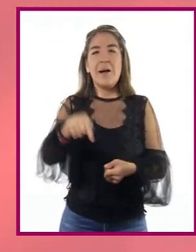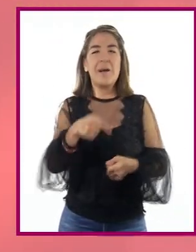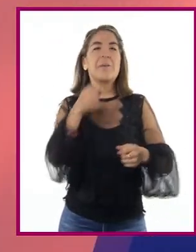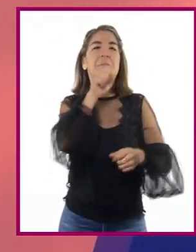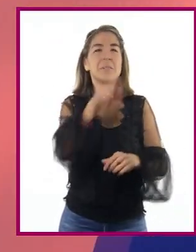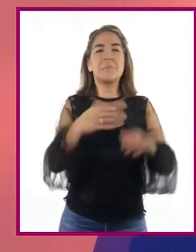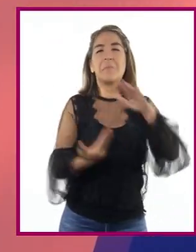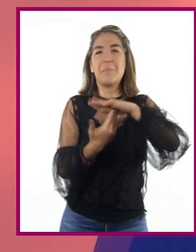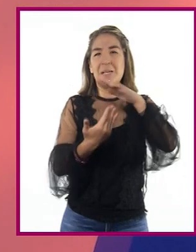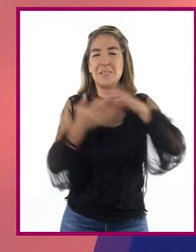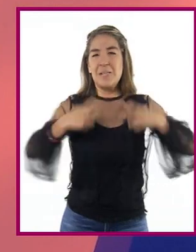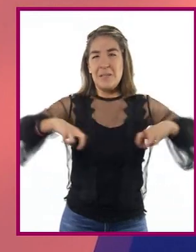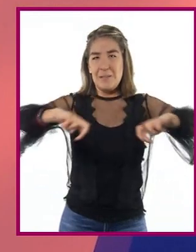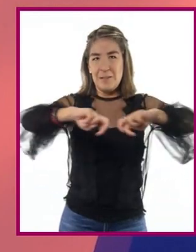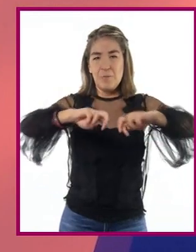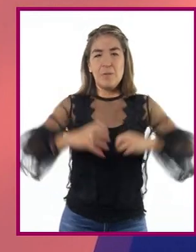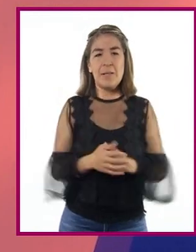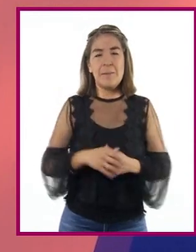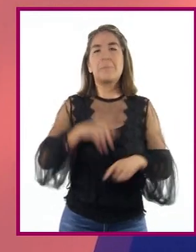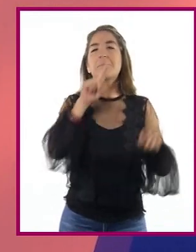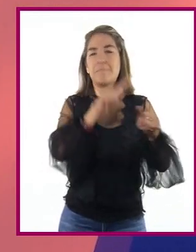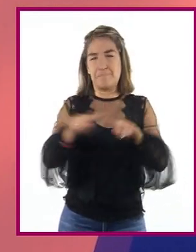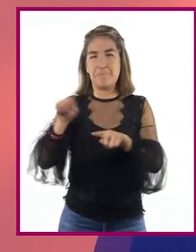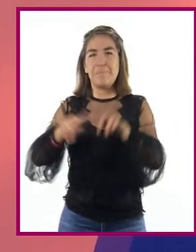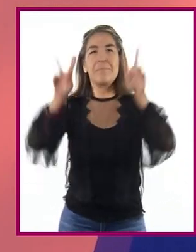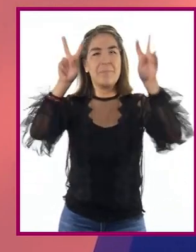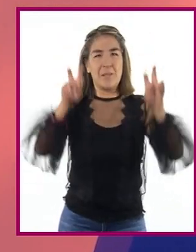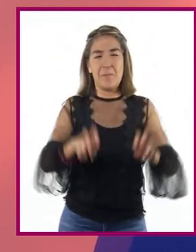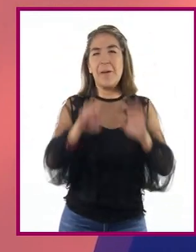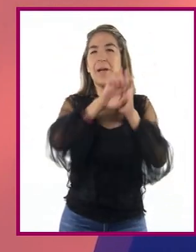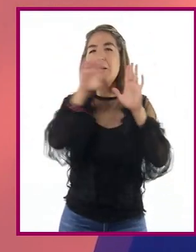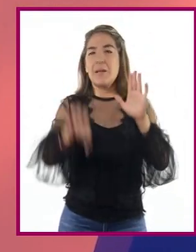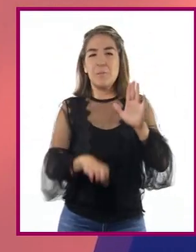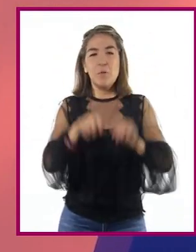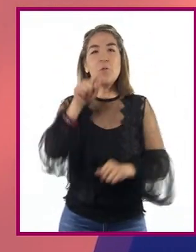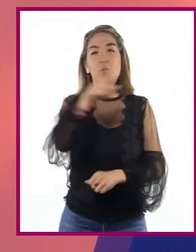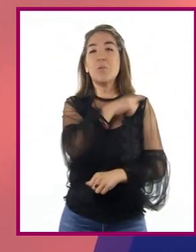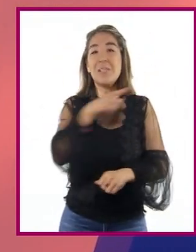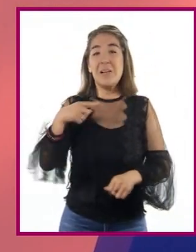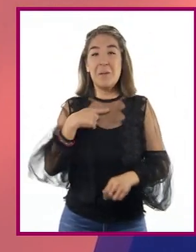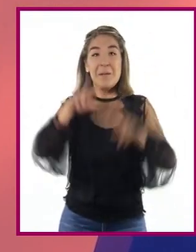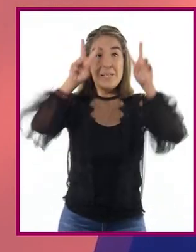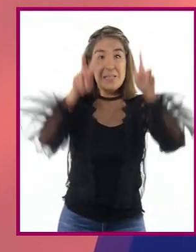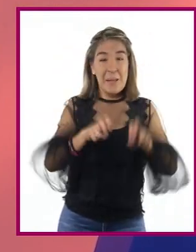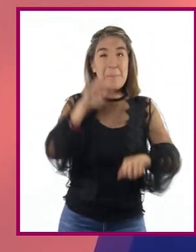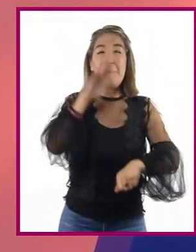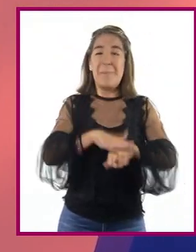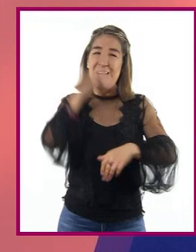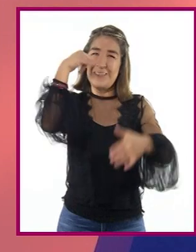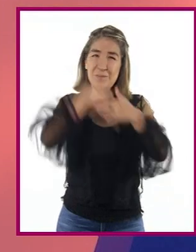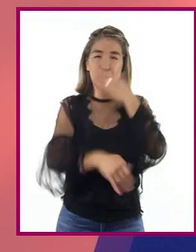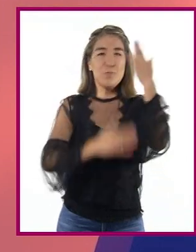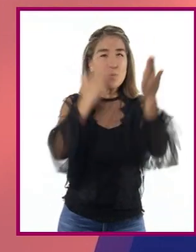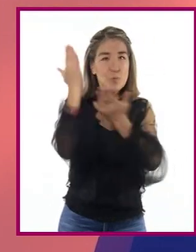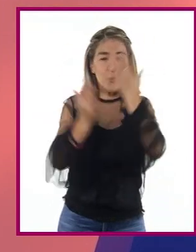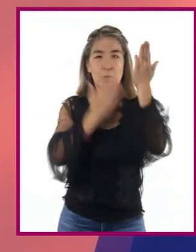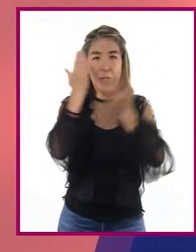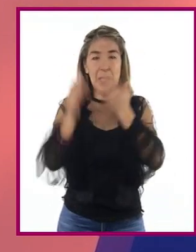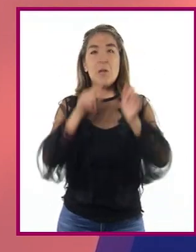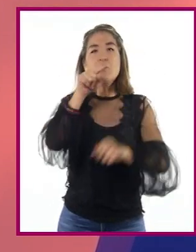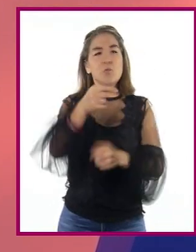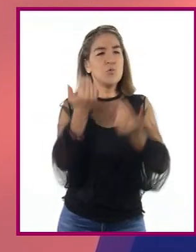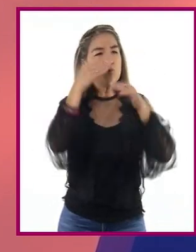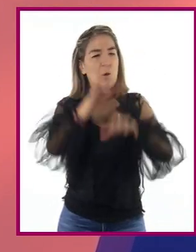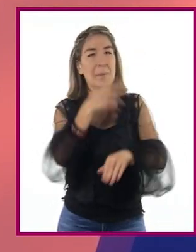redonda? Implica varias cuestiones. Por ejemplo, estudiar a fondo el tema, saber más de él,